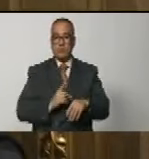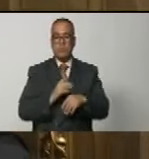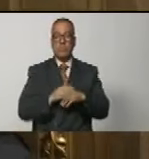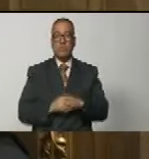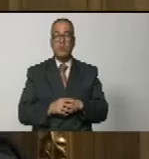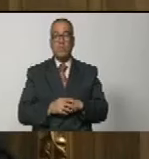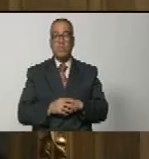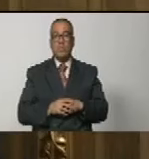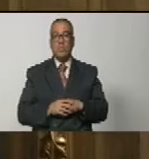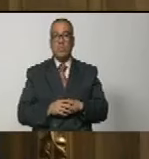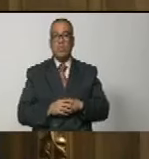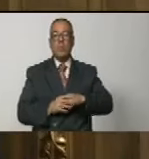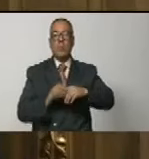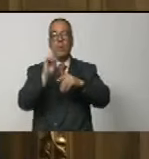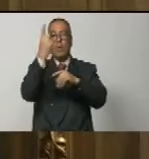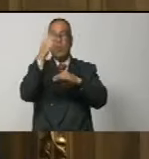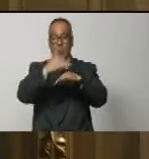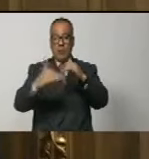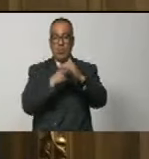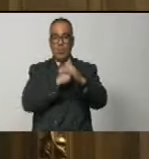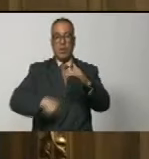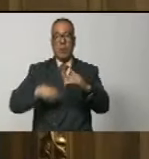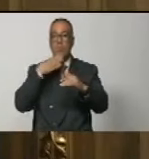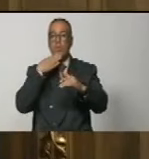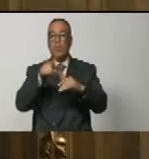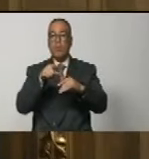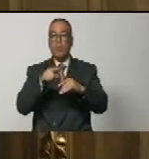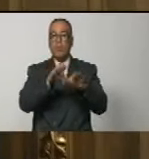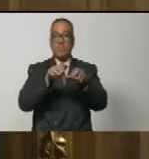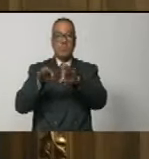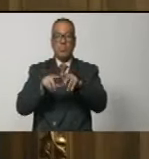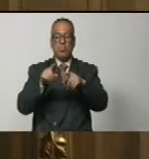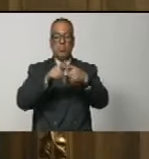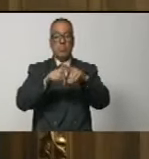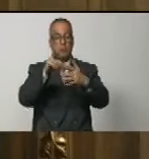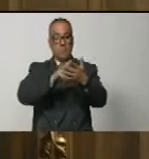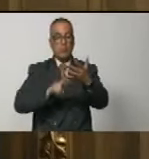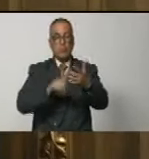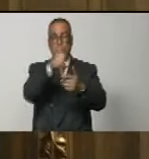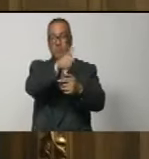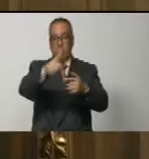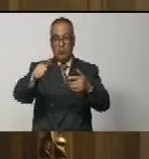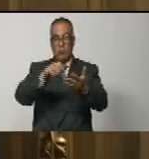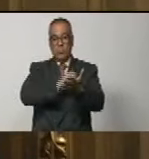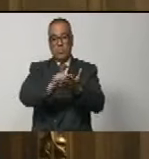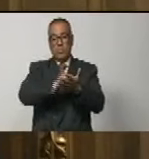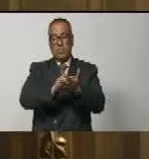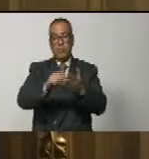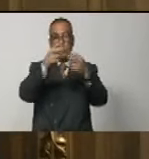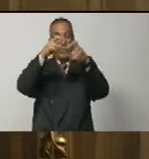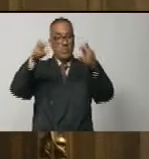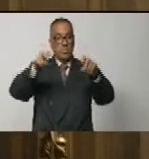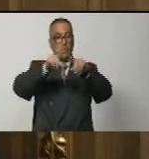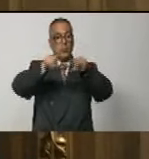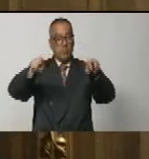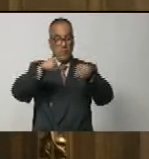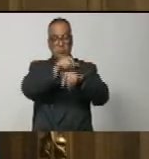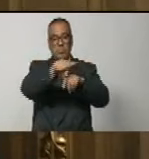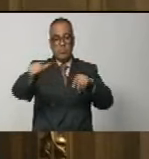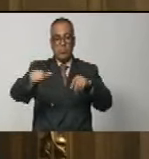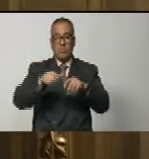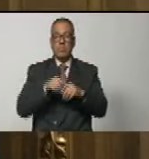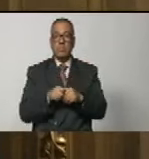discapacidad. El primer vicepresidente solicitó de la secretaria la lectura de artículo por artículo, títulos, capítulos,